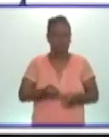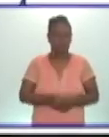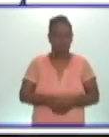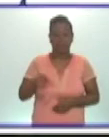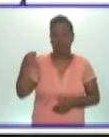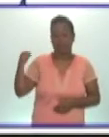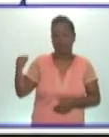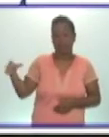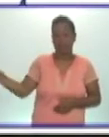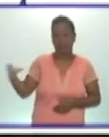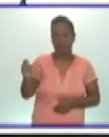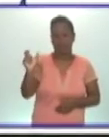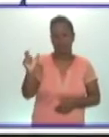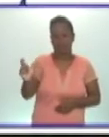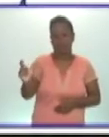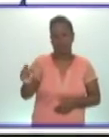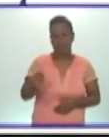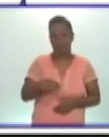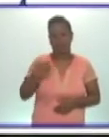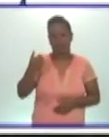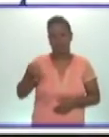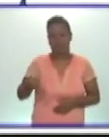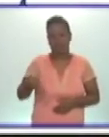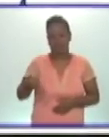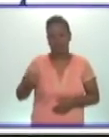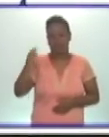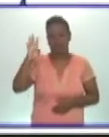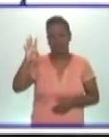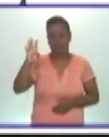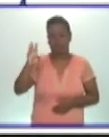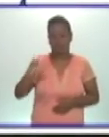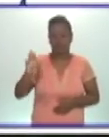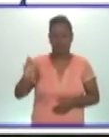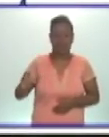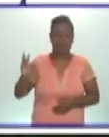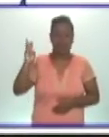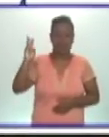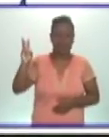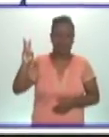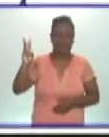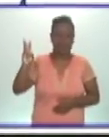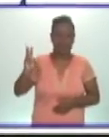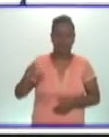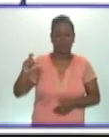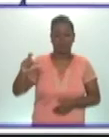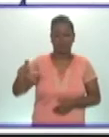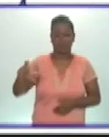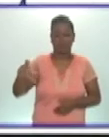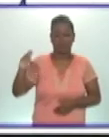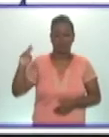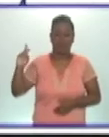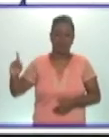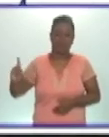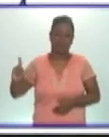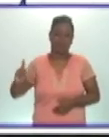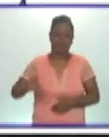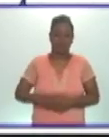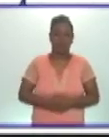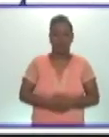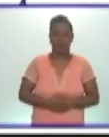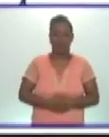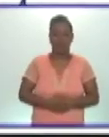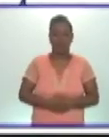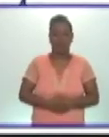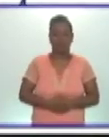estas variables quedan igual. A la cuarta por b al cubo multiplicado por